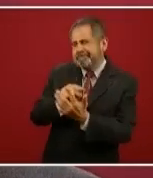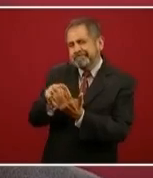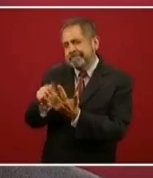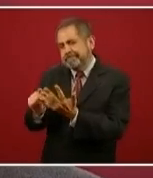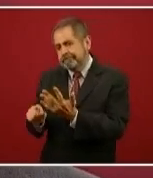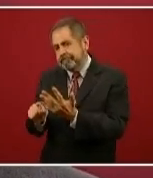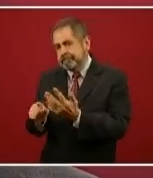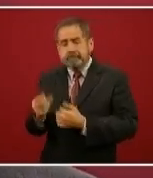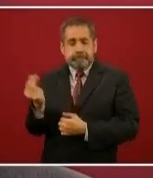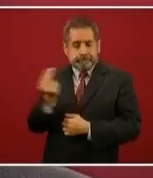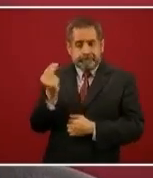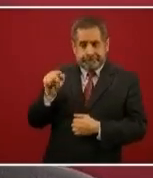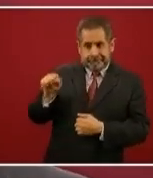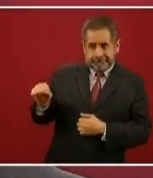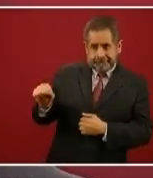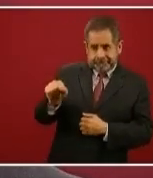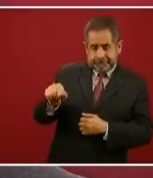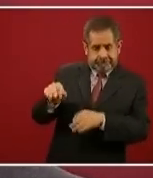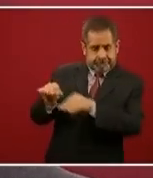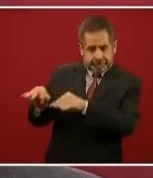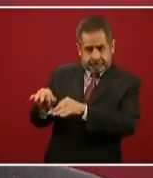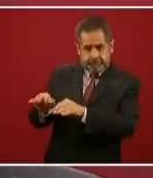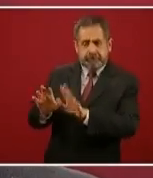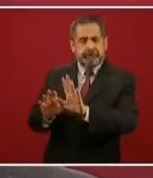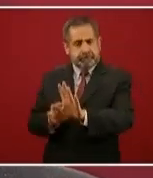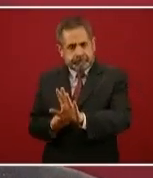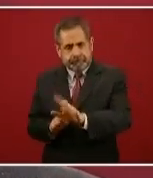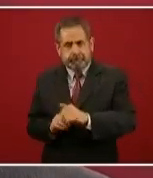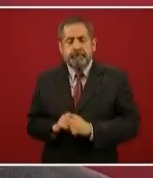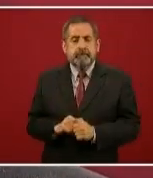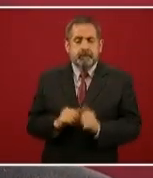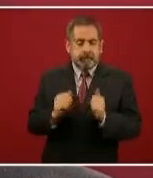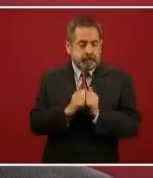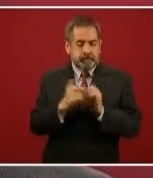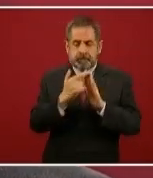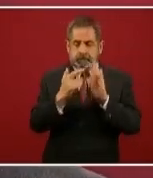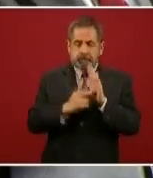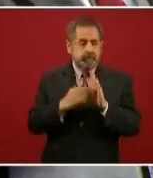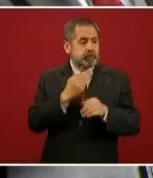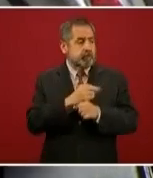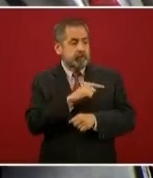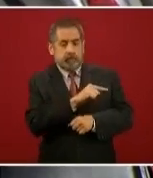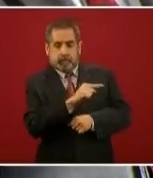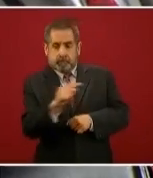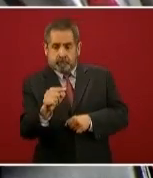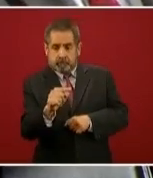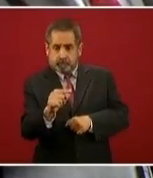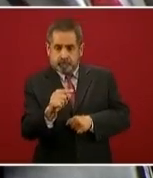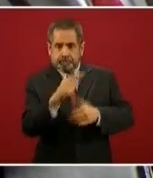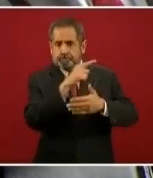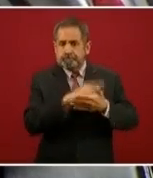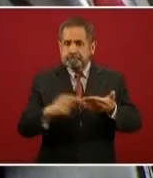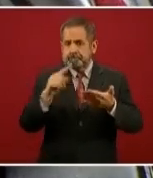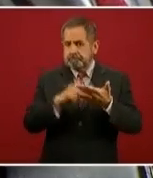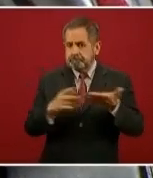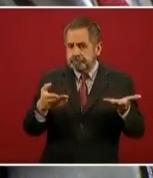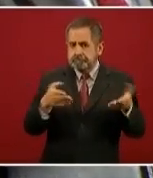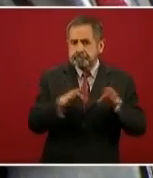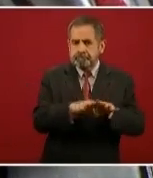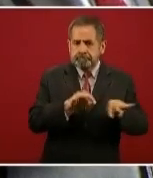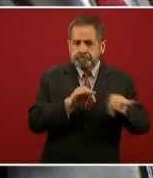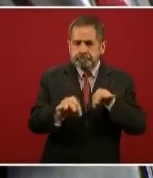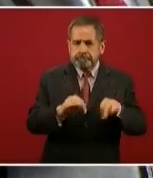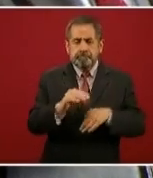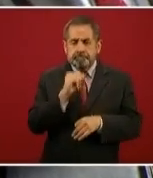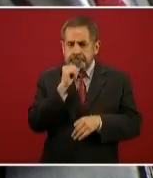de todas estas organizaciones. Entonces, conjuntamente con esta medida de suspender las actividades laborales que impliquen